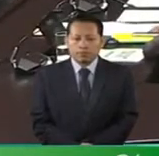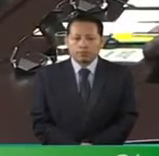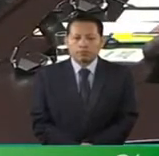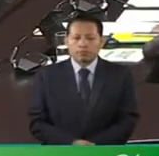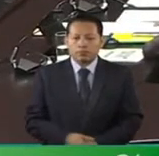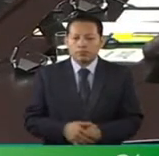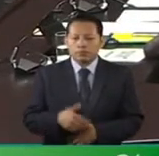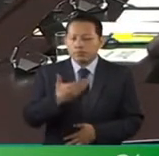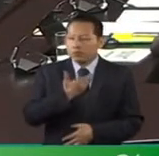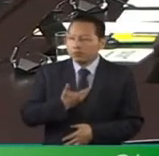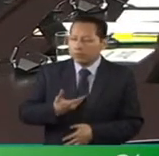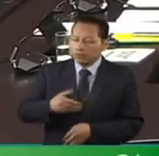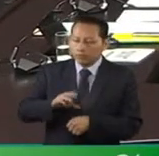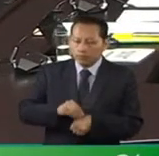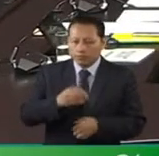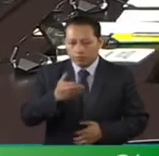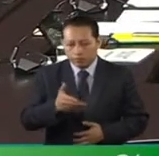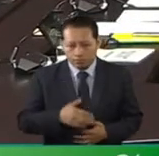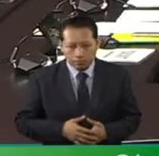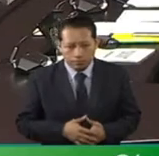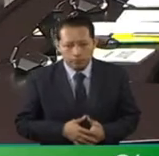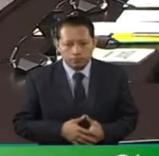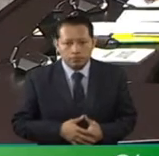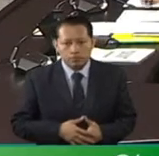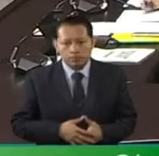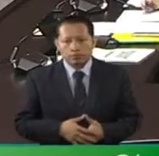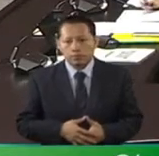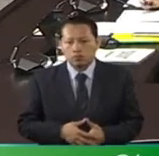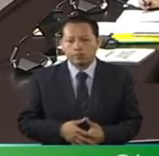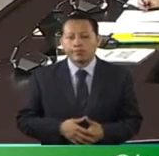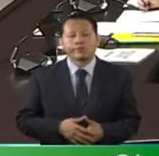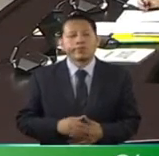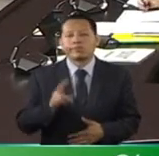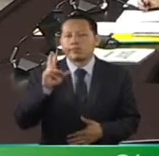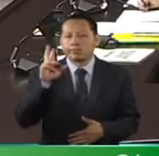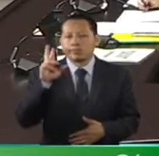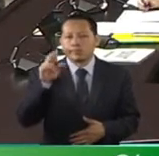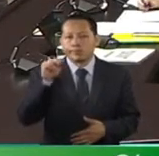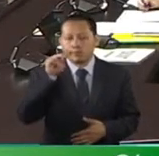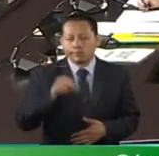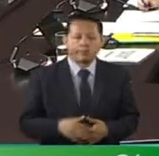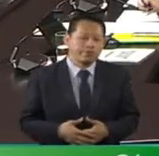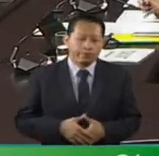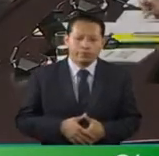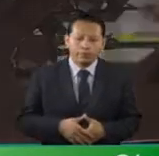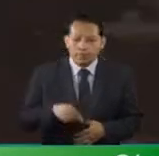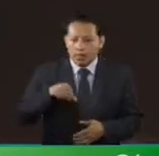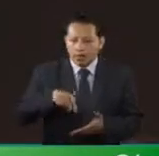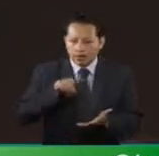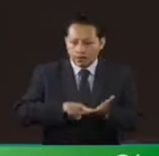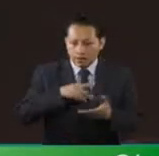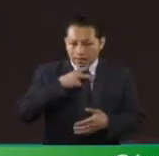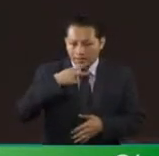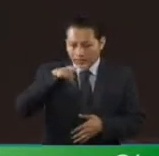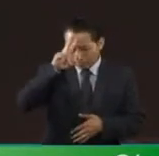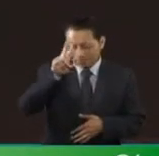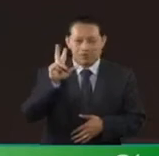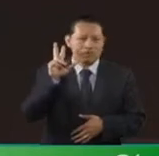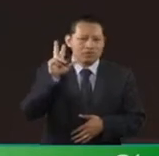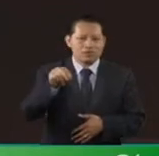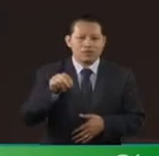Con su permiso, presidenta. Adelante. No, aquí no hay ignorancia. Aquí